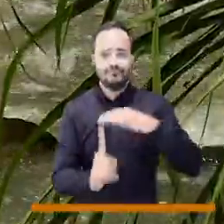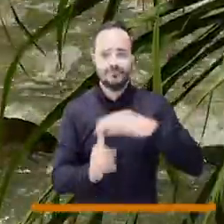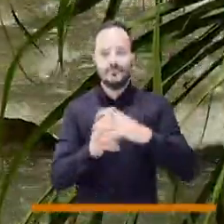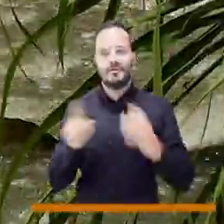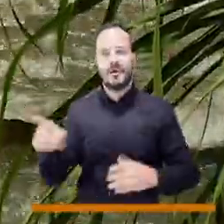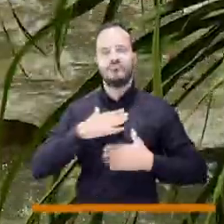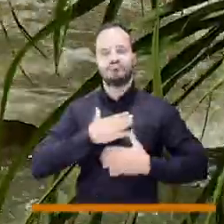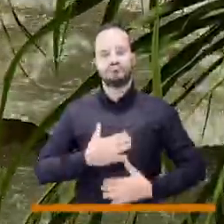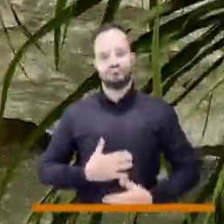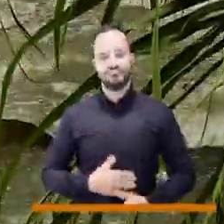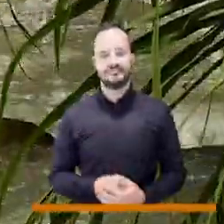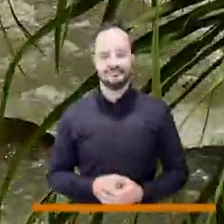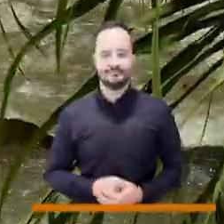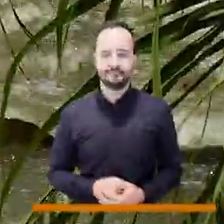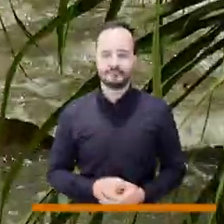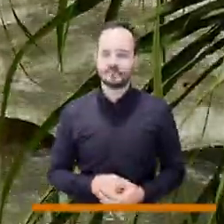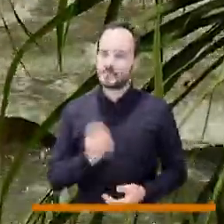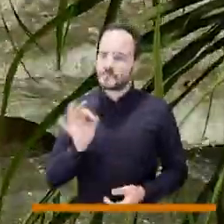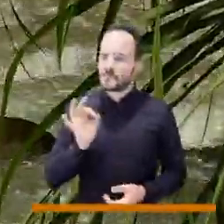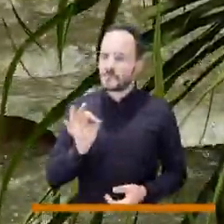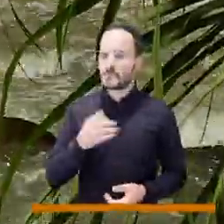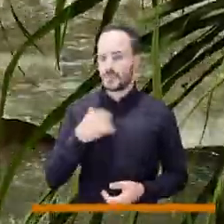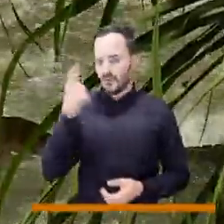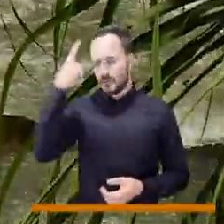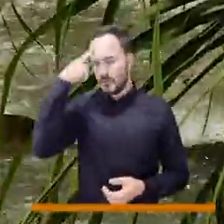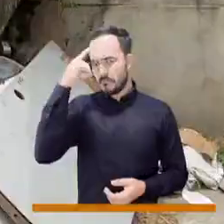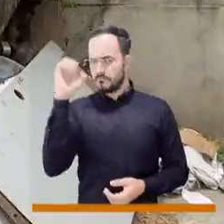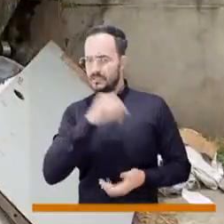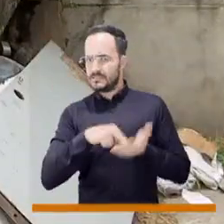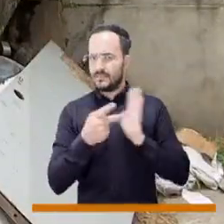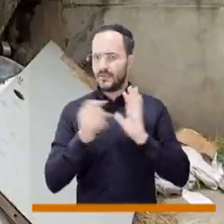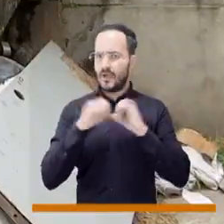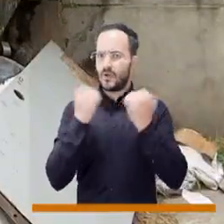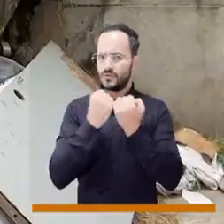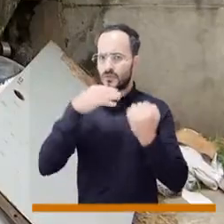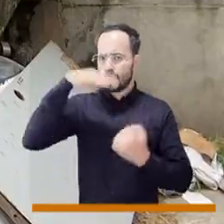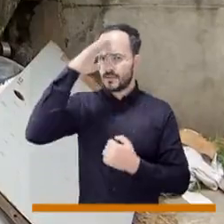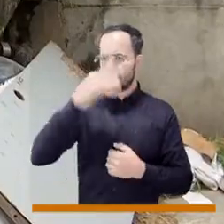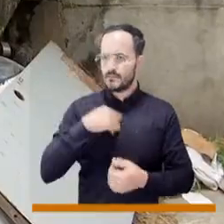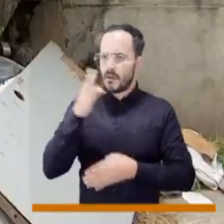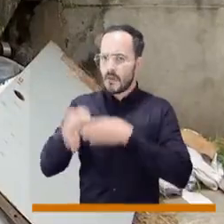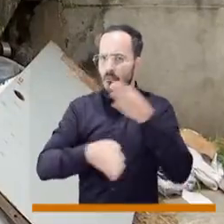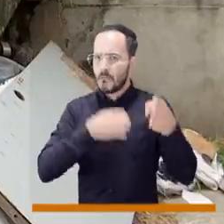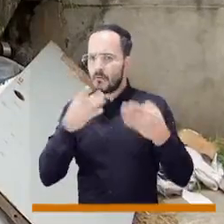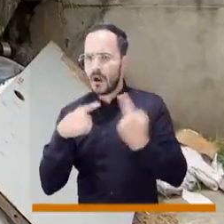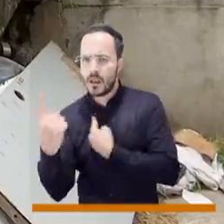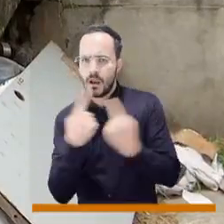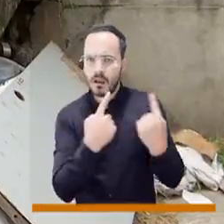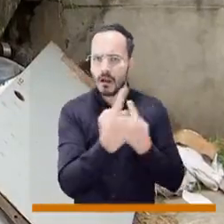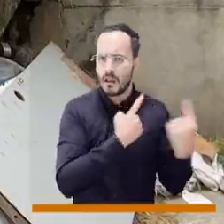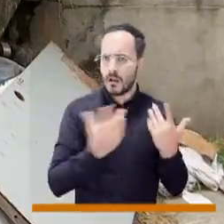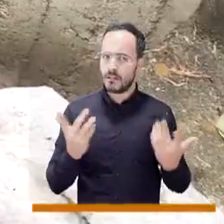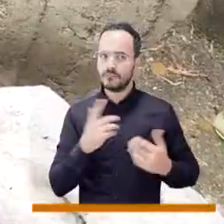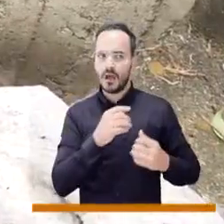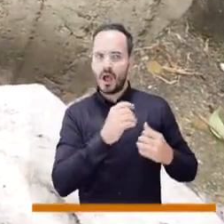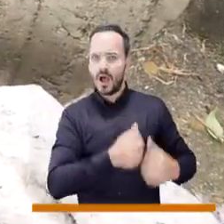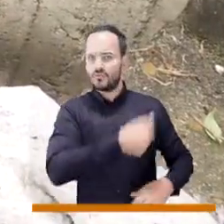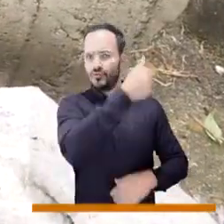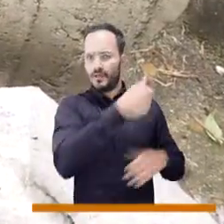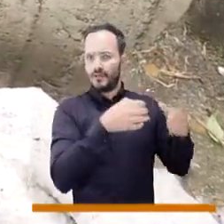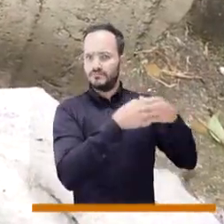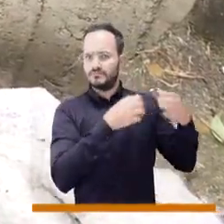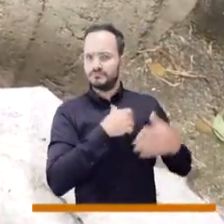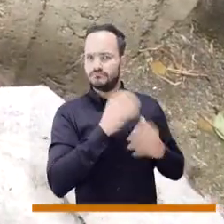comunidades, tantos barrios tan afectados por el riesgo de desastres. Santiago, entonces podemos decir que el Consejo de Medellín ha sido un intermediario entre